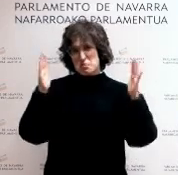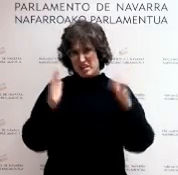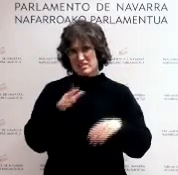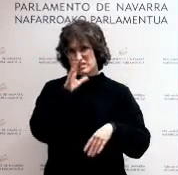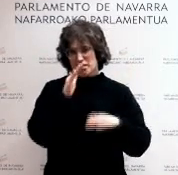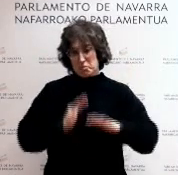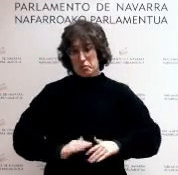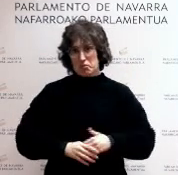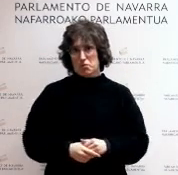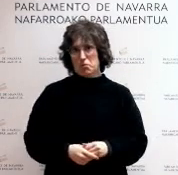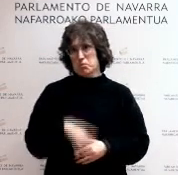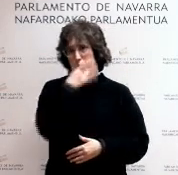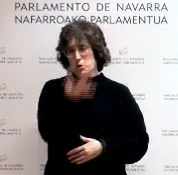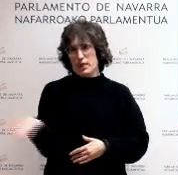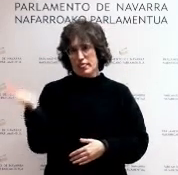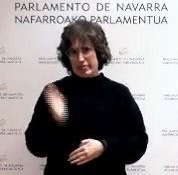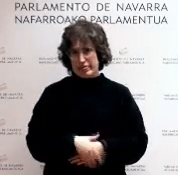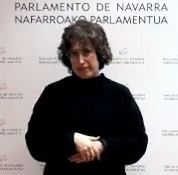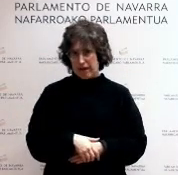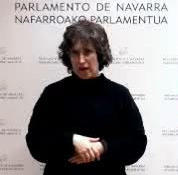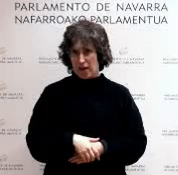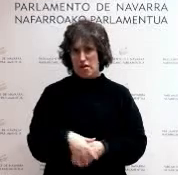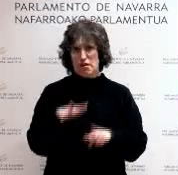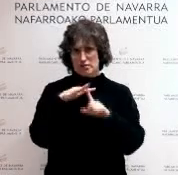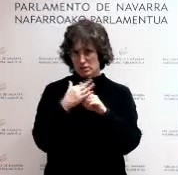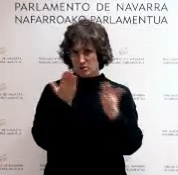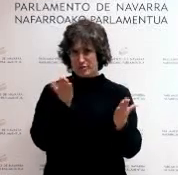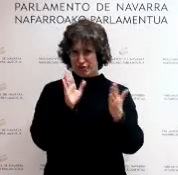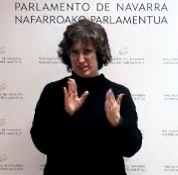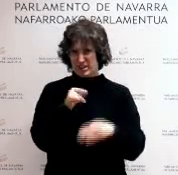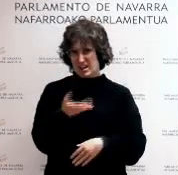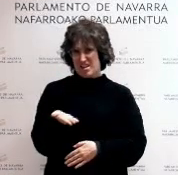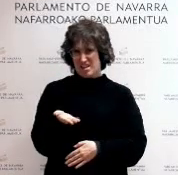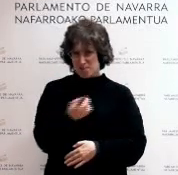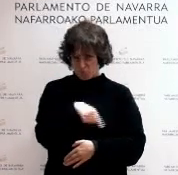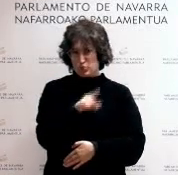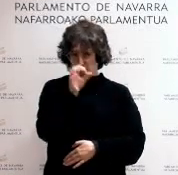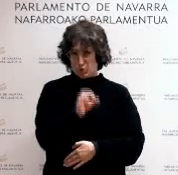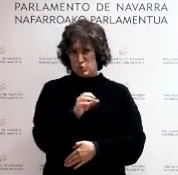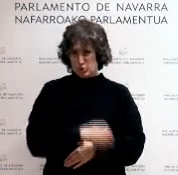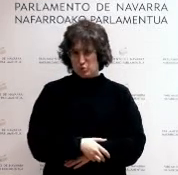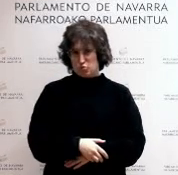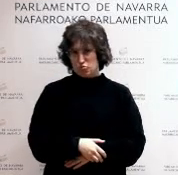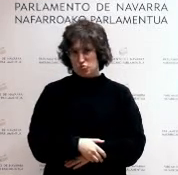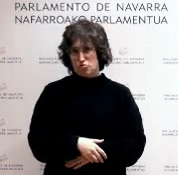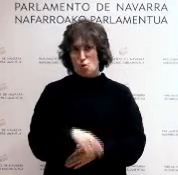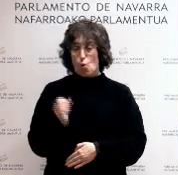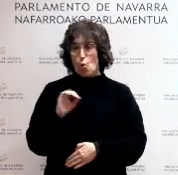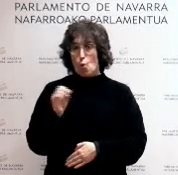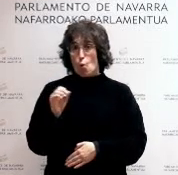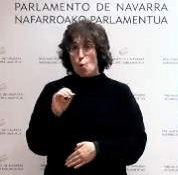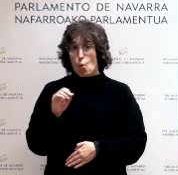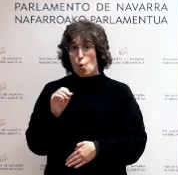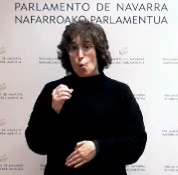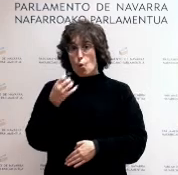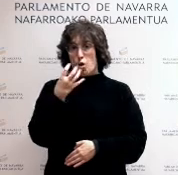Le debería dar vergüenza enfrentarse a esa situación, a ustedes, precisamente, o a los 46